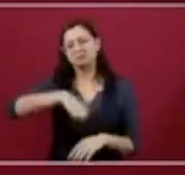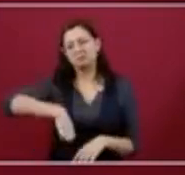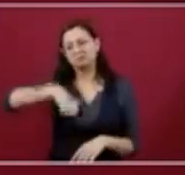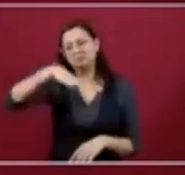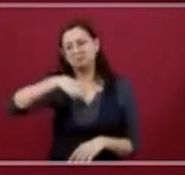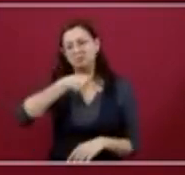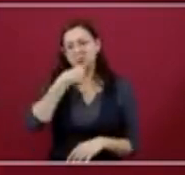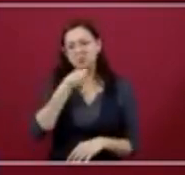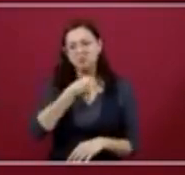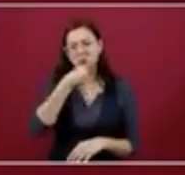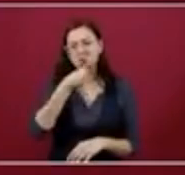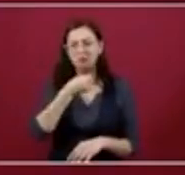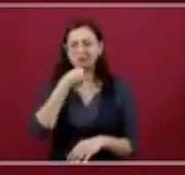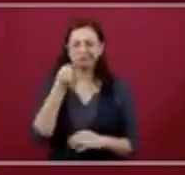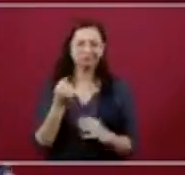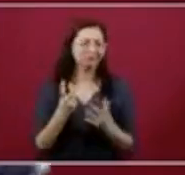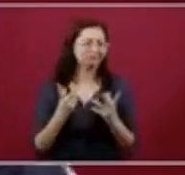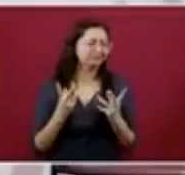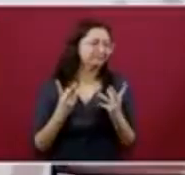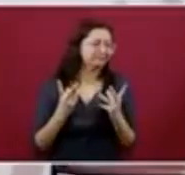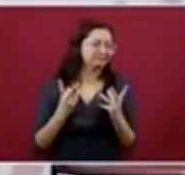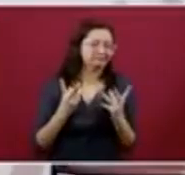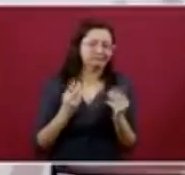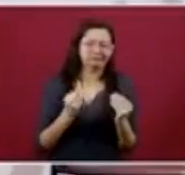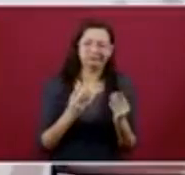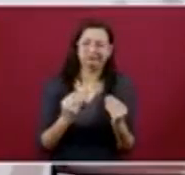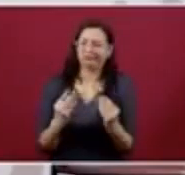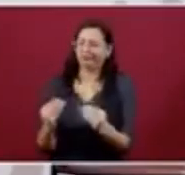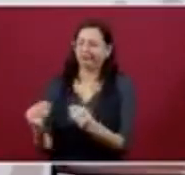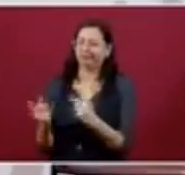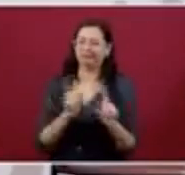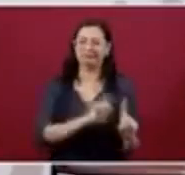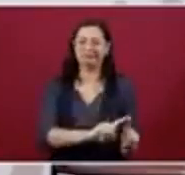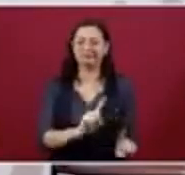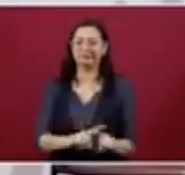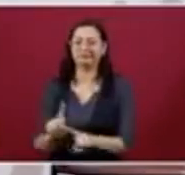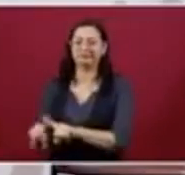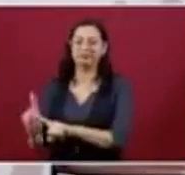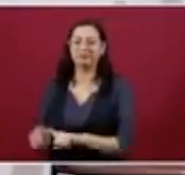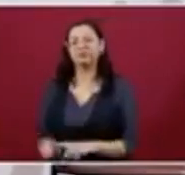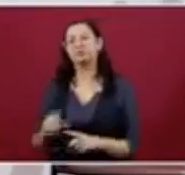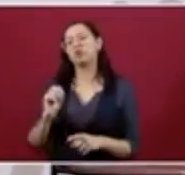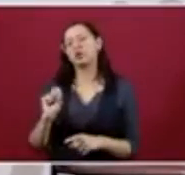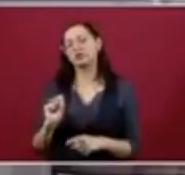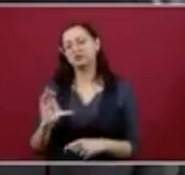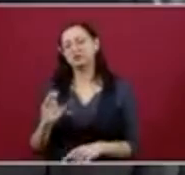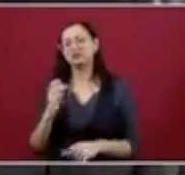mayores, no, es una variedad, y organizaciones deportivas,